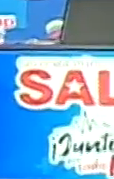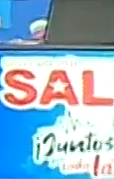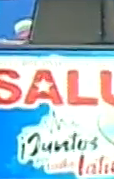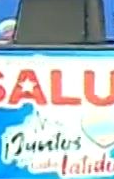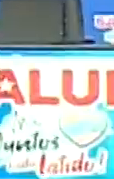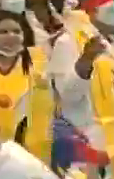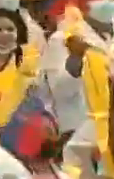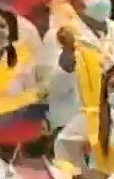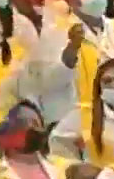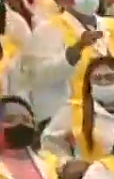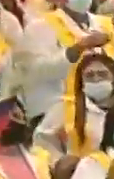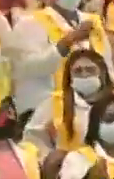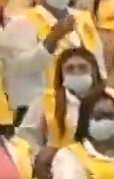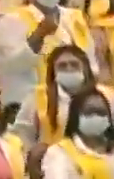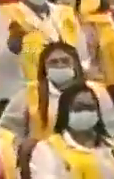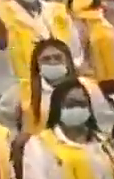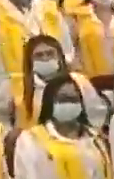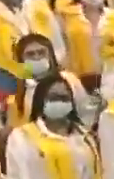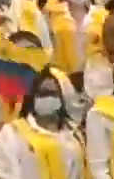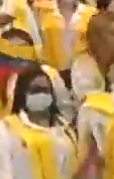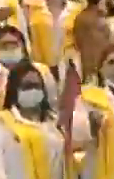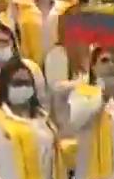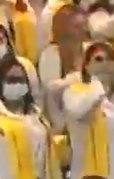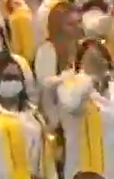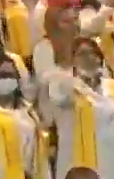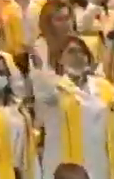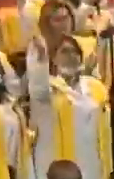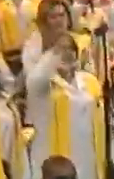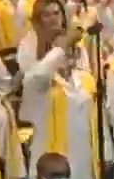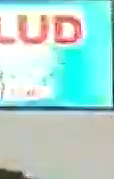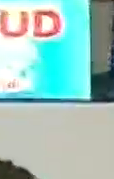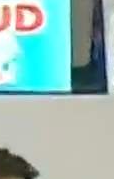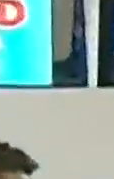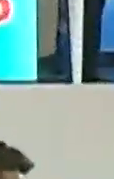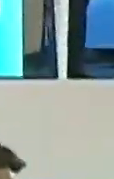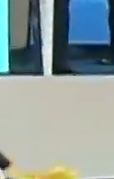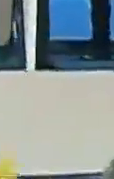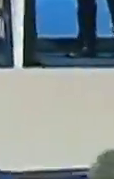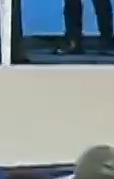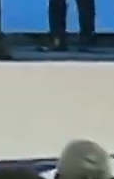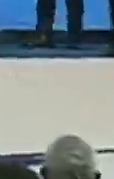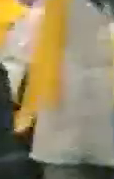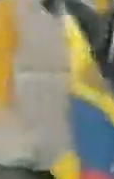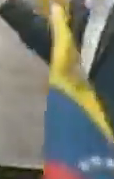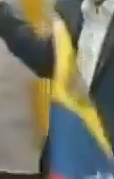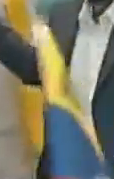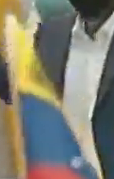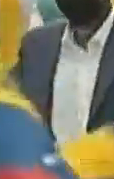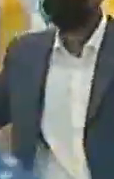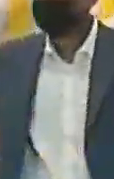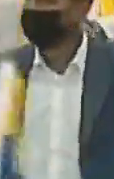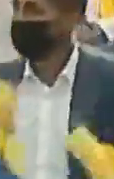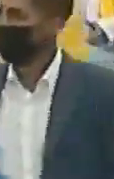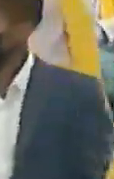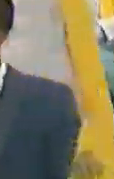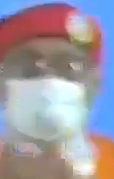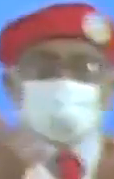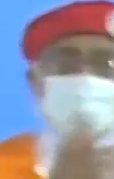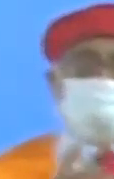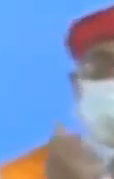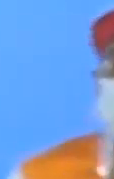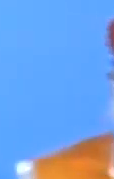el avance integral del sistema público de salud. Un concepto de una profunda ética humana, cristiana, que recoge el espíritu esencial